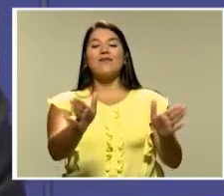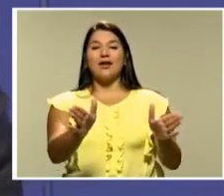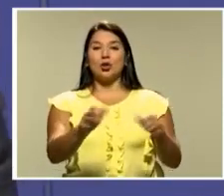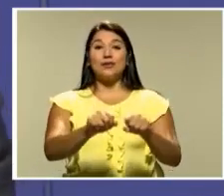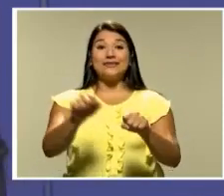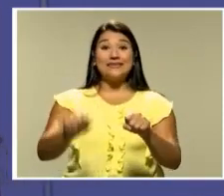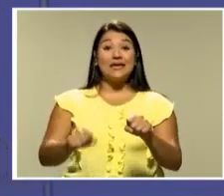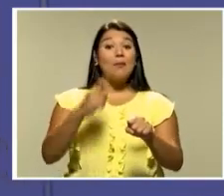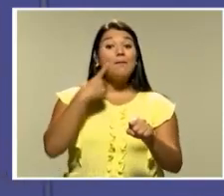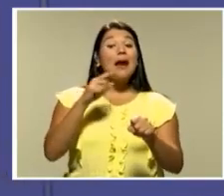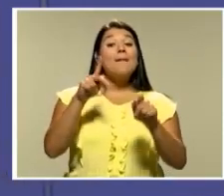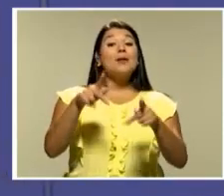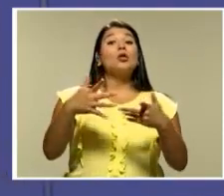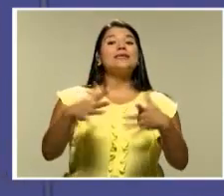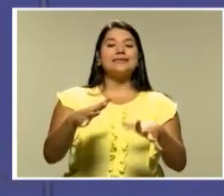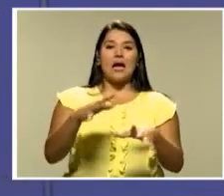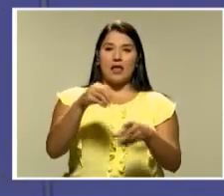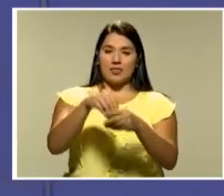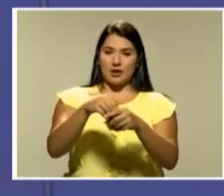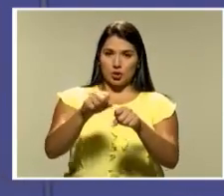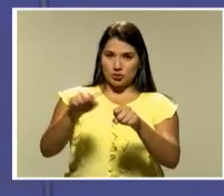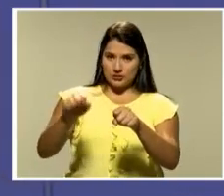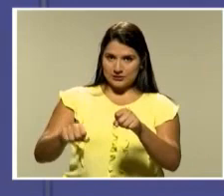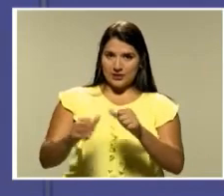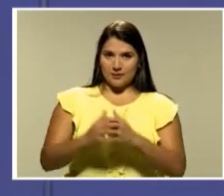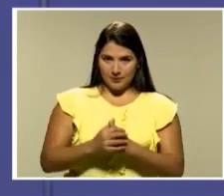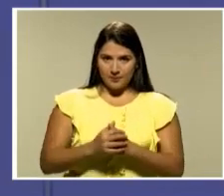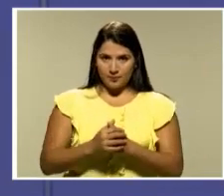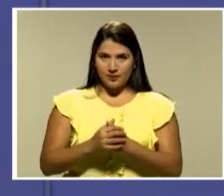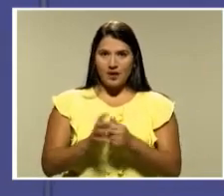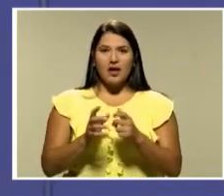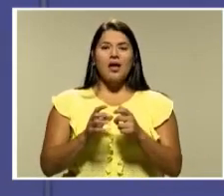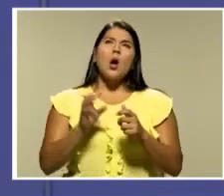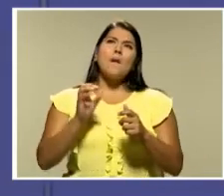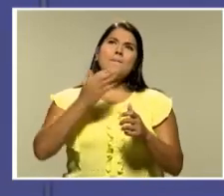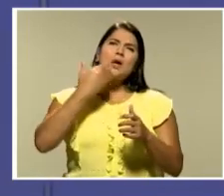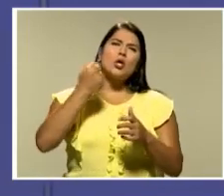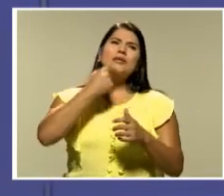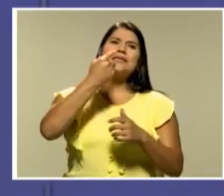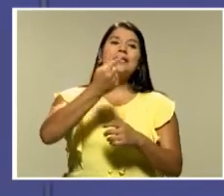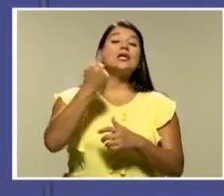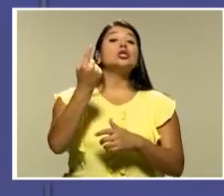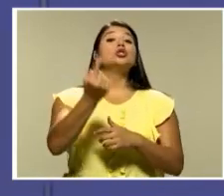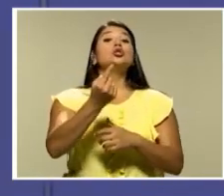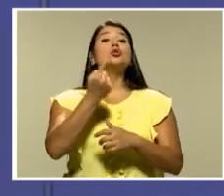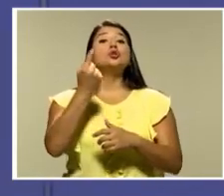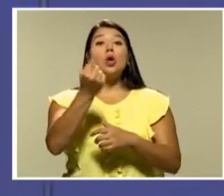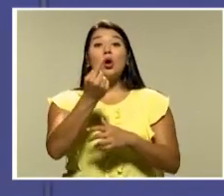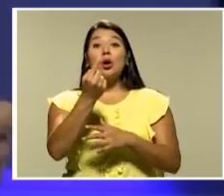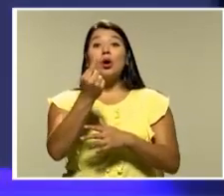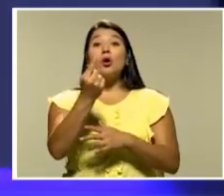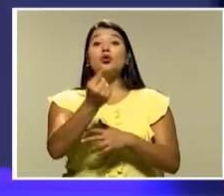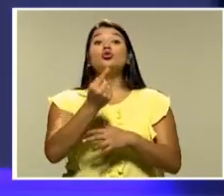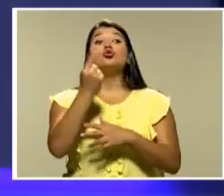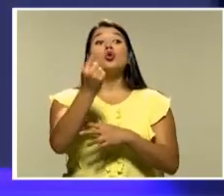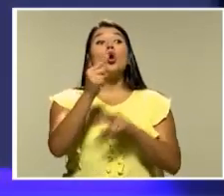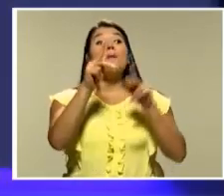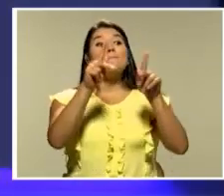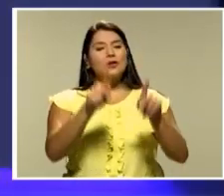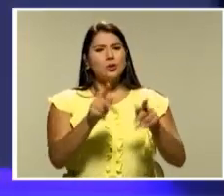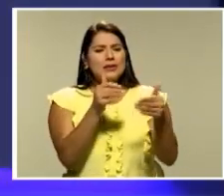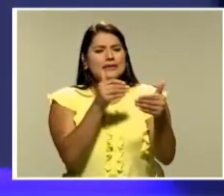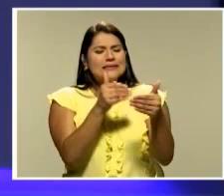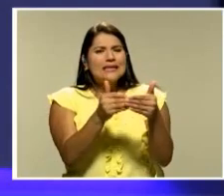él, en vez de decir, no, solo a gente que esté muy cerca de pensionarse le mantenemos las condiciones. Tiene que ver con